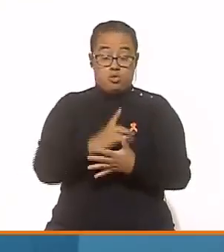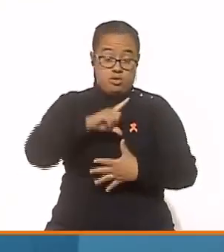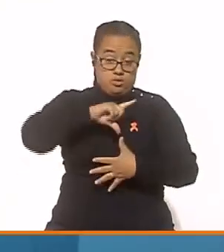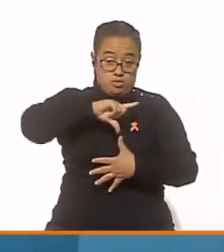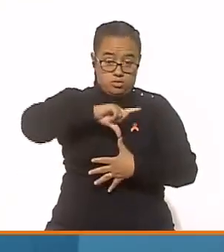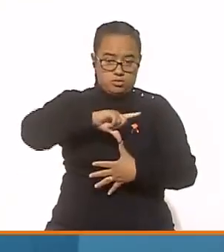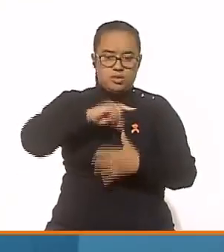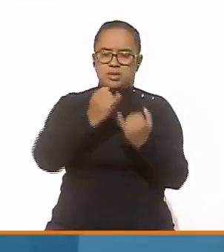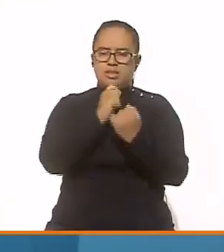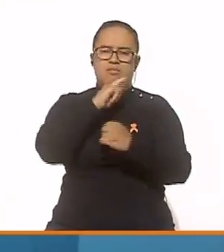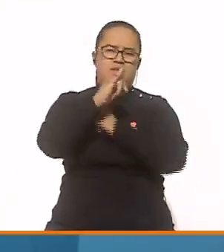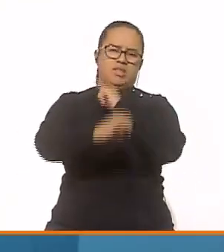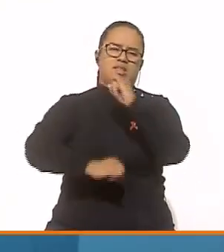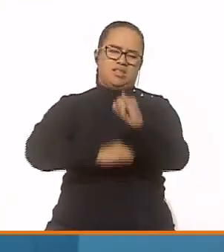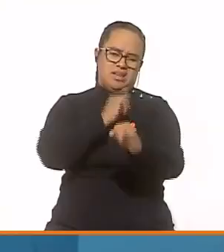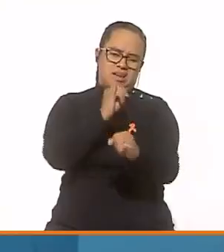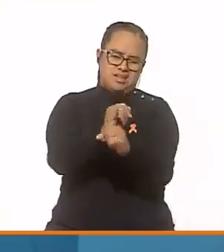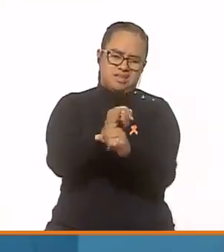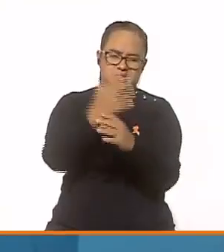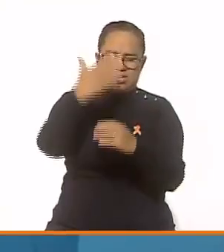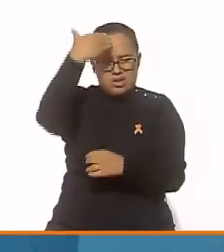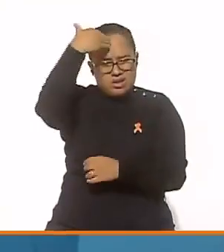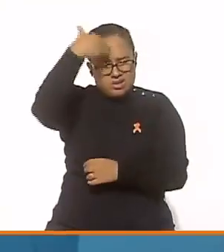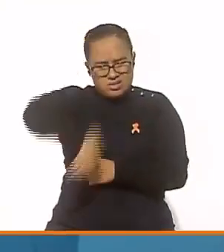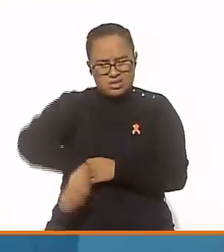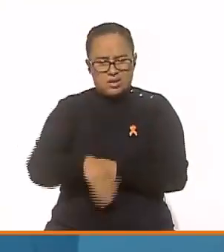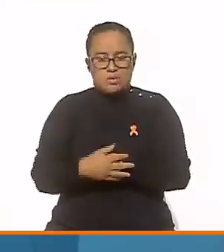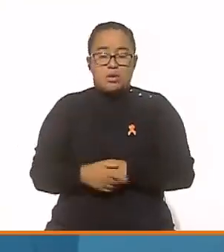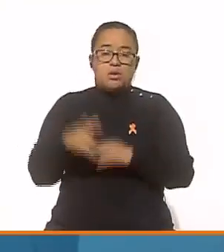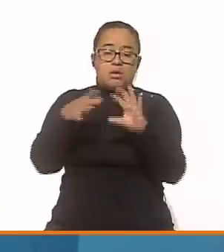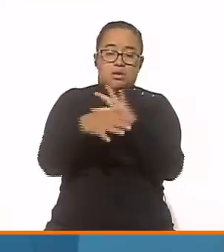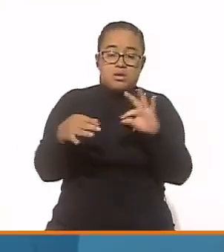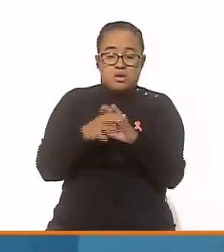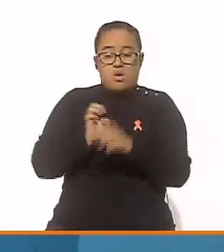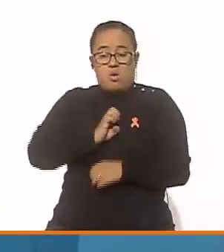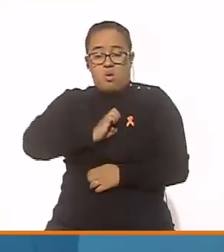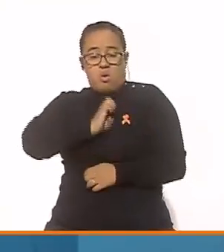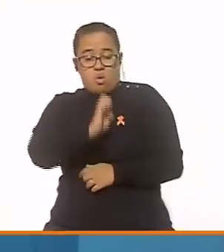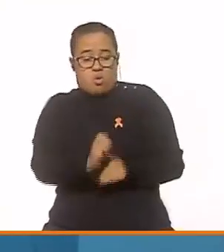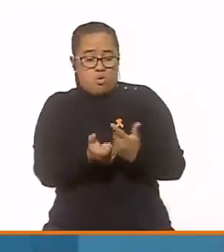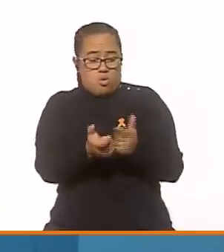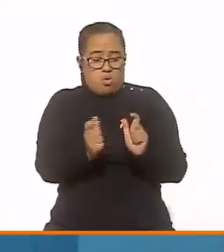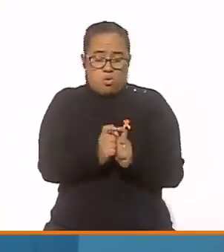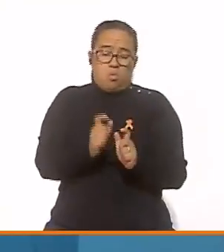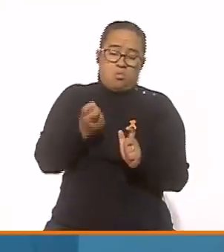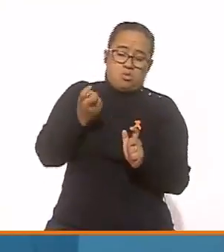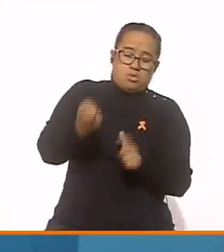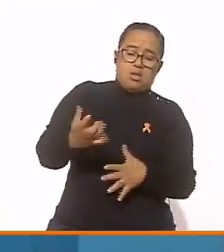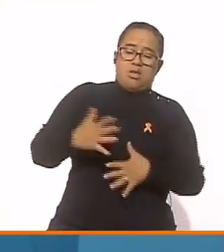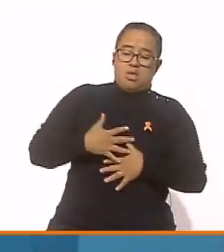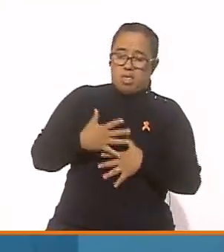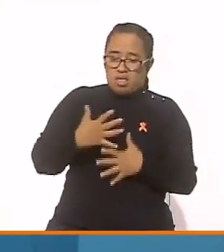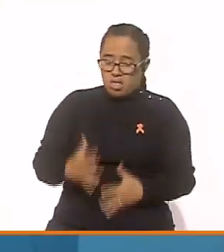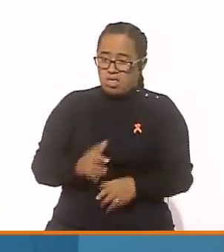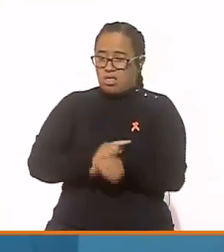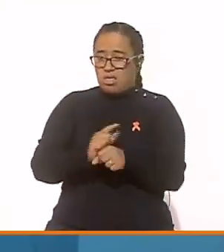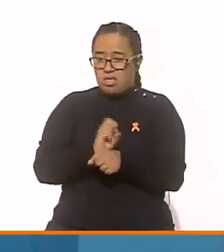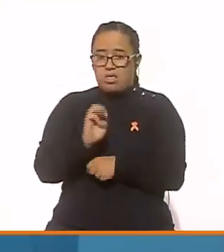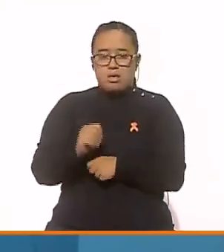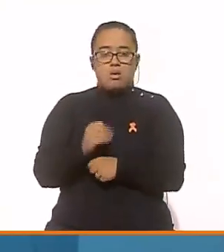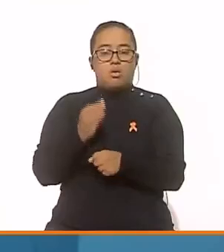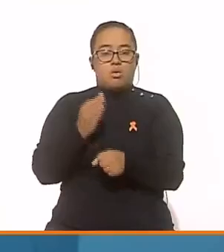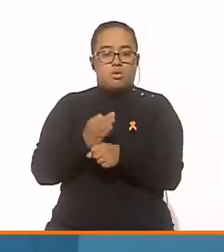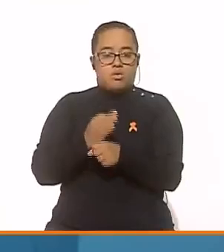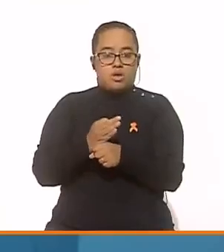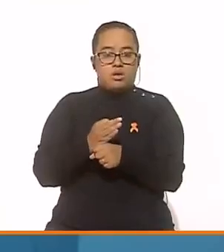sino internacional. Tú sabes perfectamente que los discursos de odio y los grupos antiderechos están teniendo un avance importante